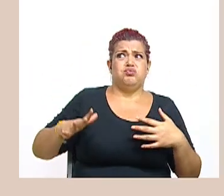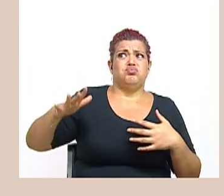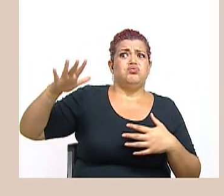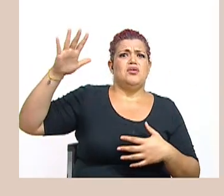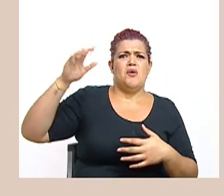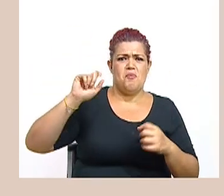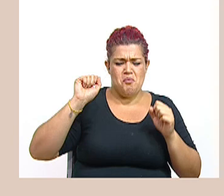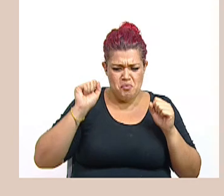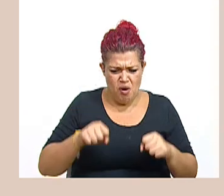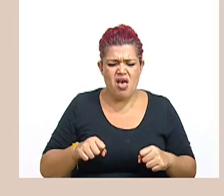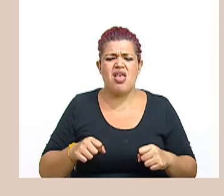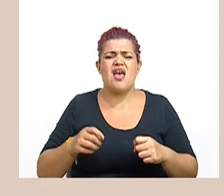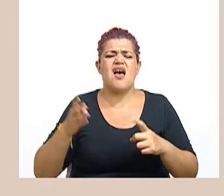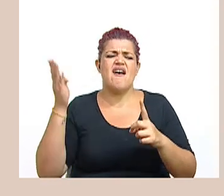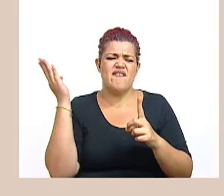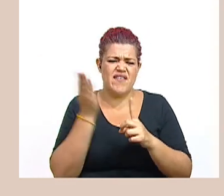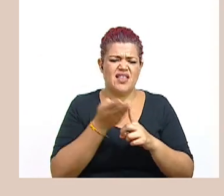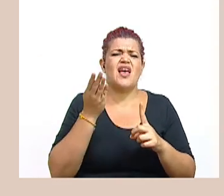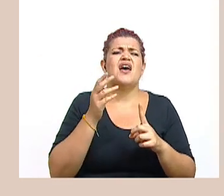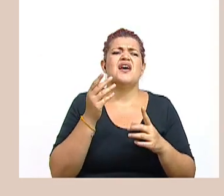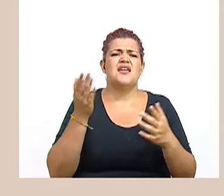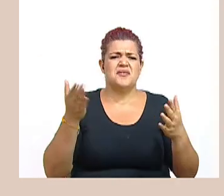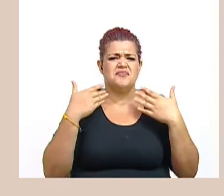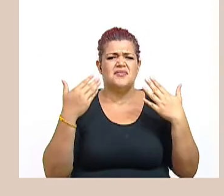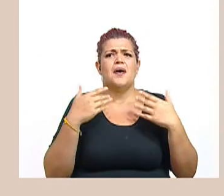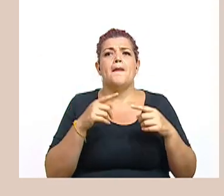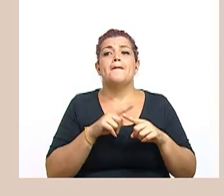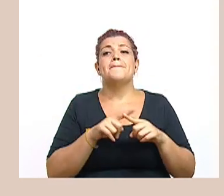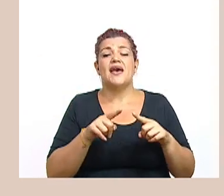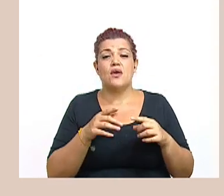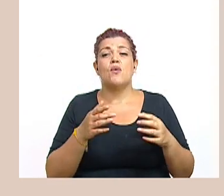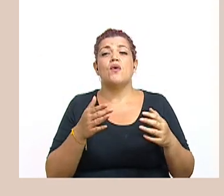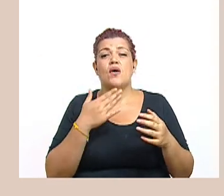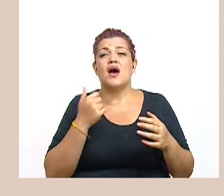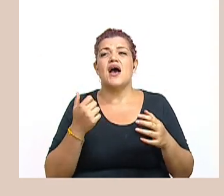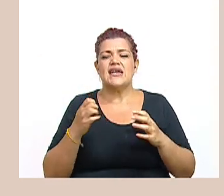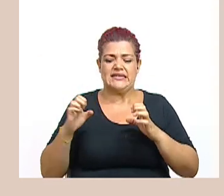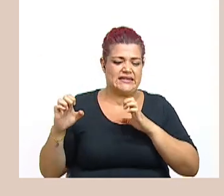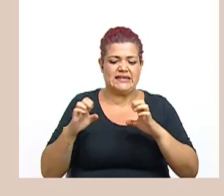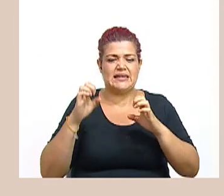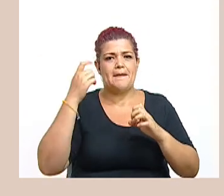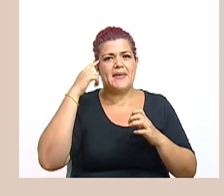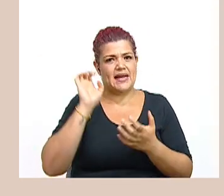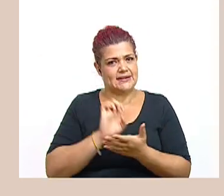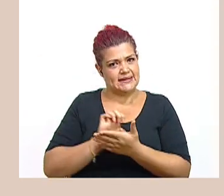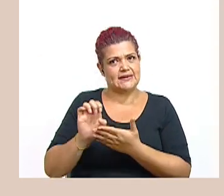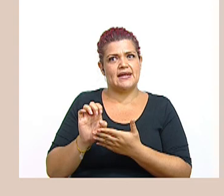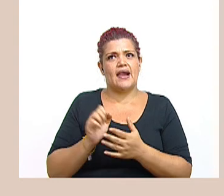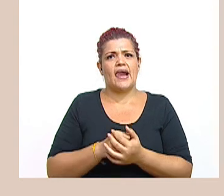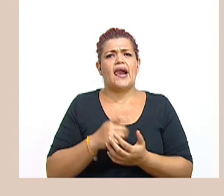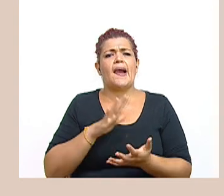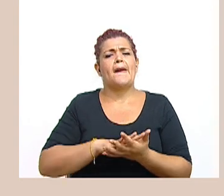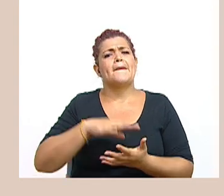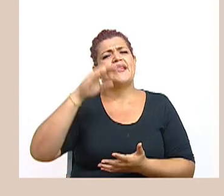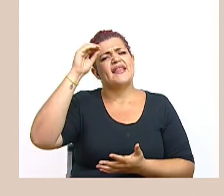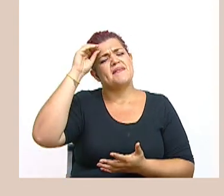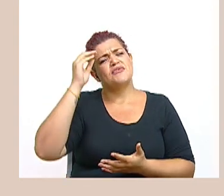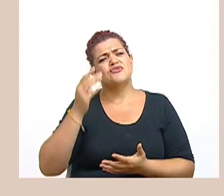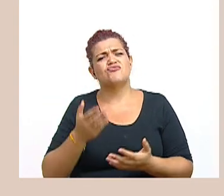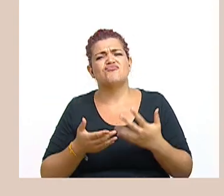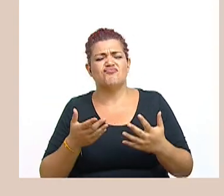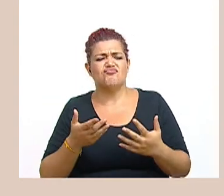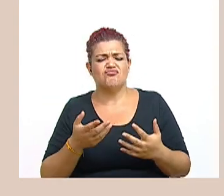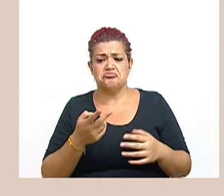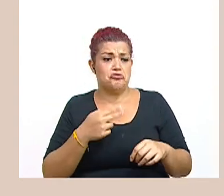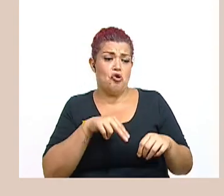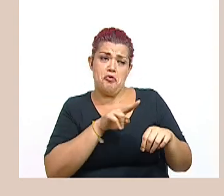mucho daño al medio ambiente, muchos daños a nosotros, pero que hay estrategias de alguna manera para evitarlos. Aprendimos que algunos son de